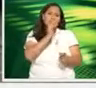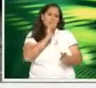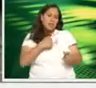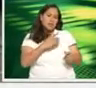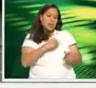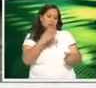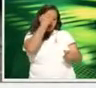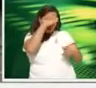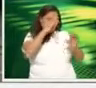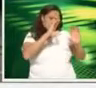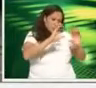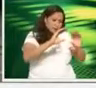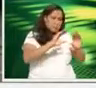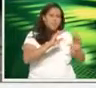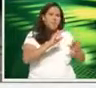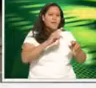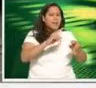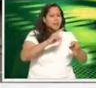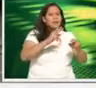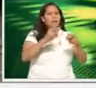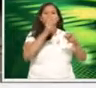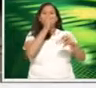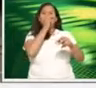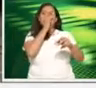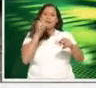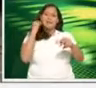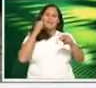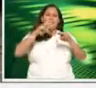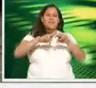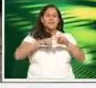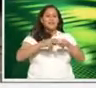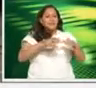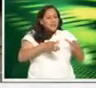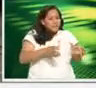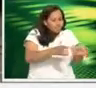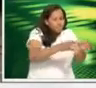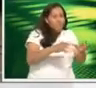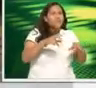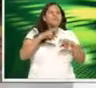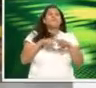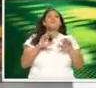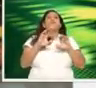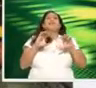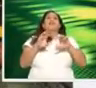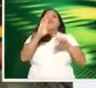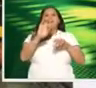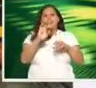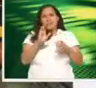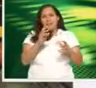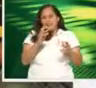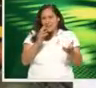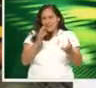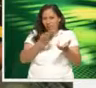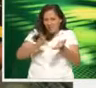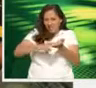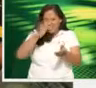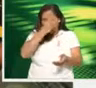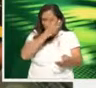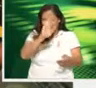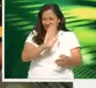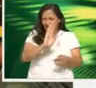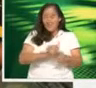son expertos en silla de bebé para la camioneta. ¿No? Y que se van desarrollando así, pero yo creo que cuesta un poco